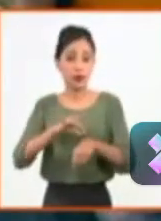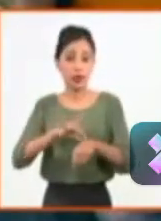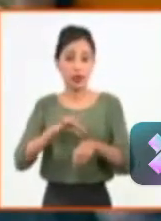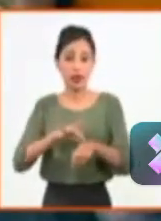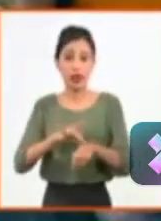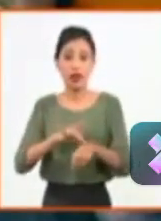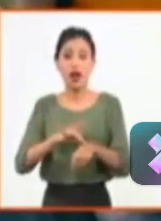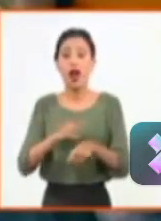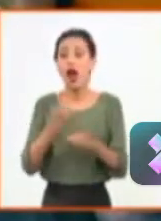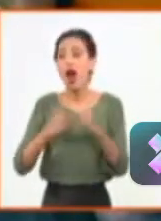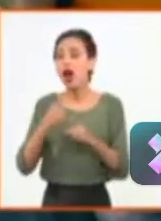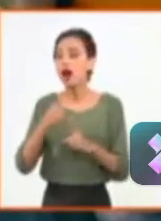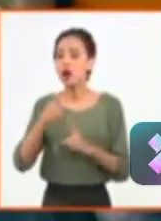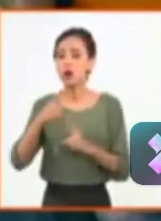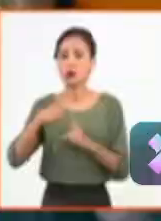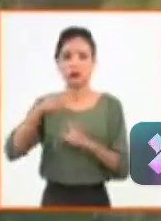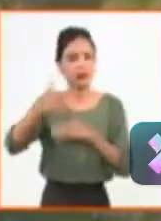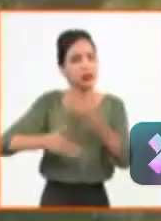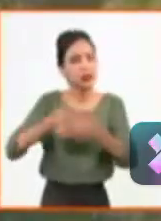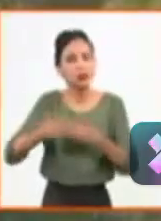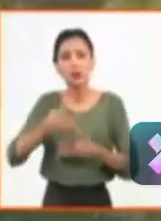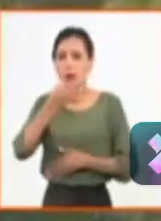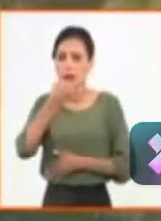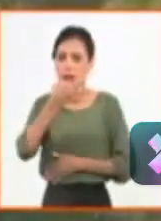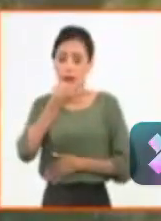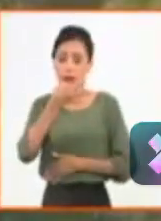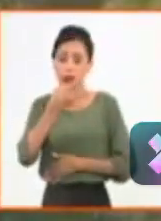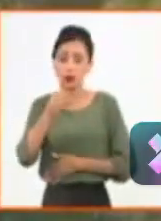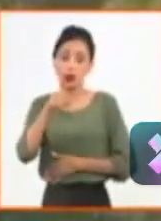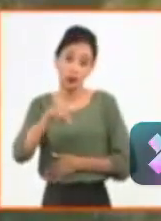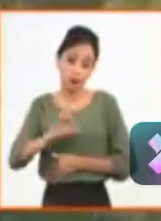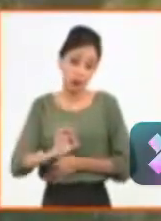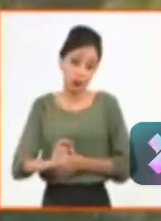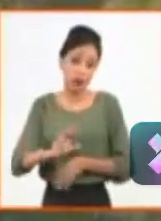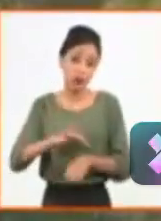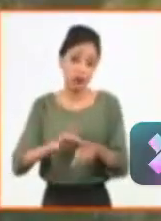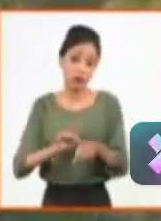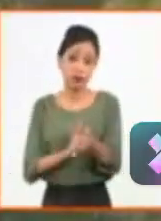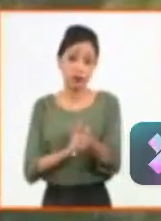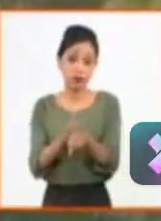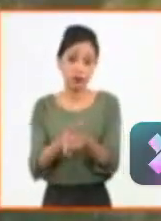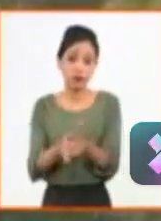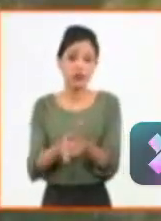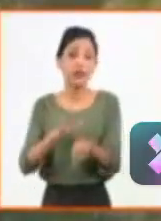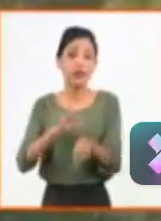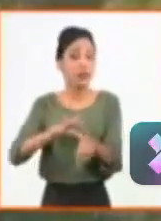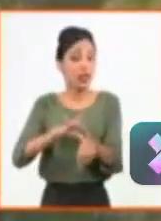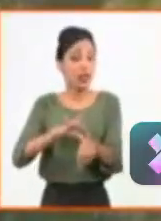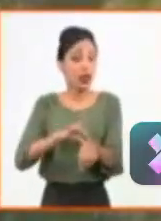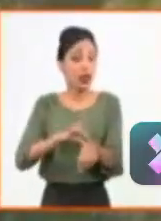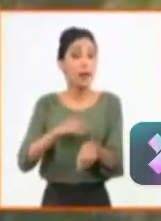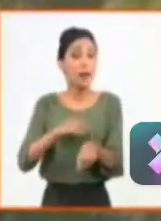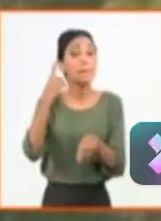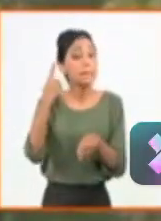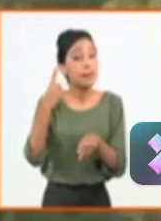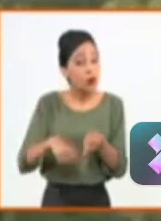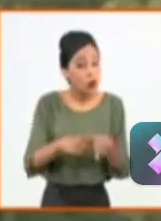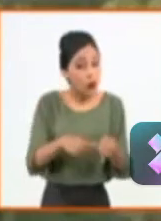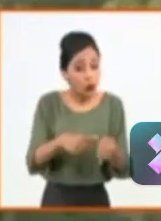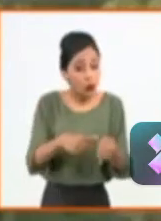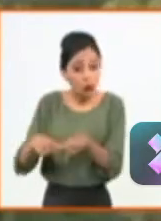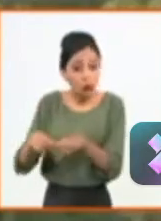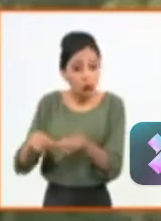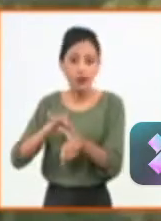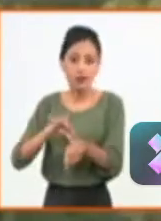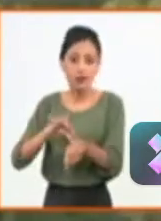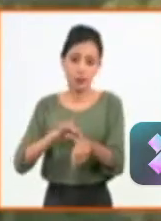alternativas terapéuticas en un futuro para el enfrentamiento de esta pandemia, de este virus, de la enfermedad que provoca, pero también de otras enfermedades que puedan tener